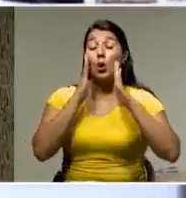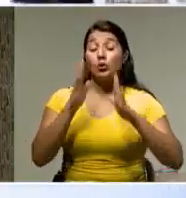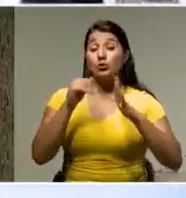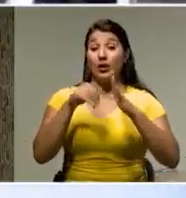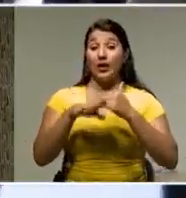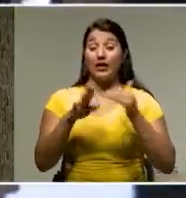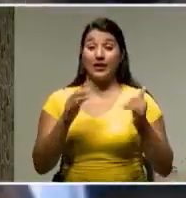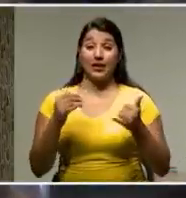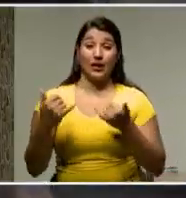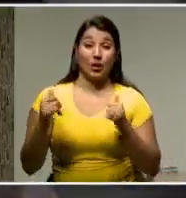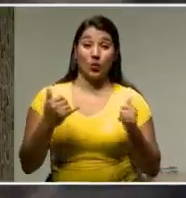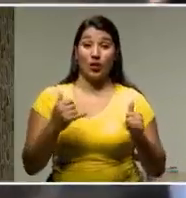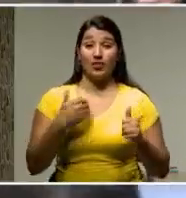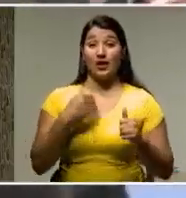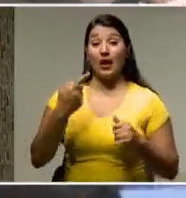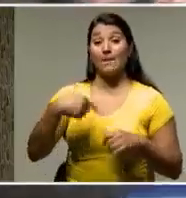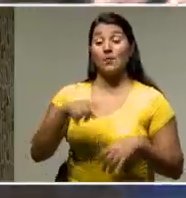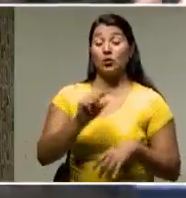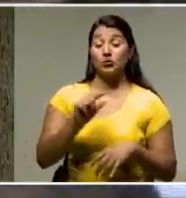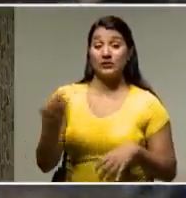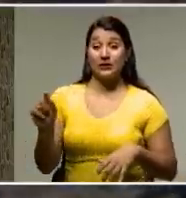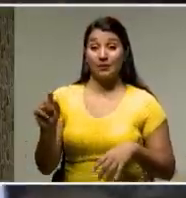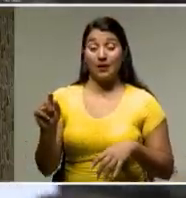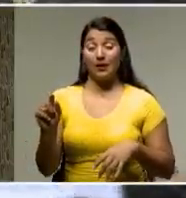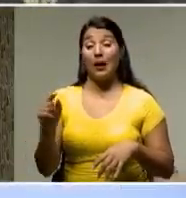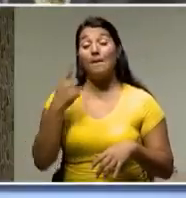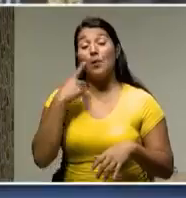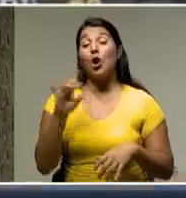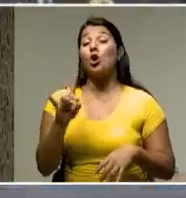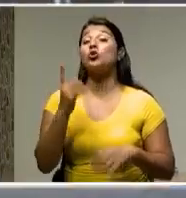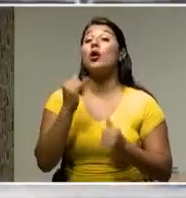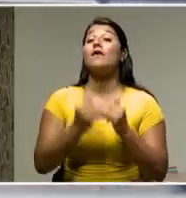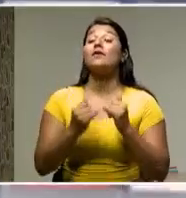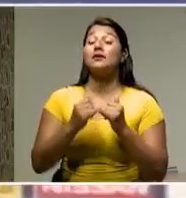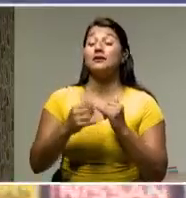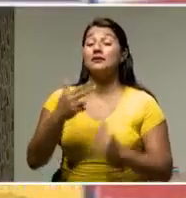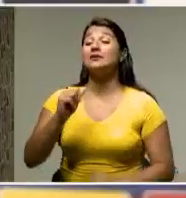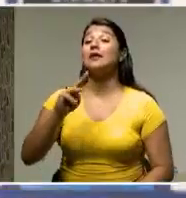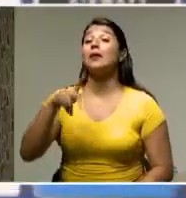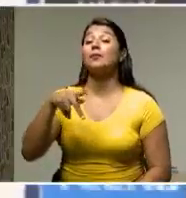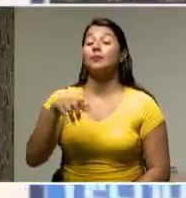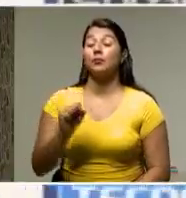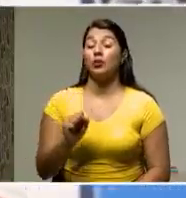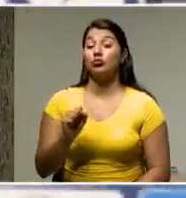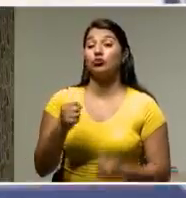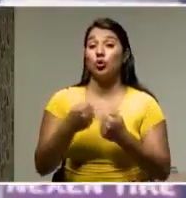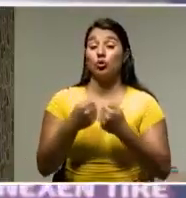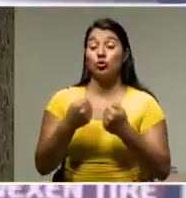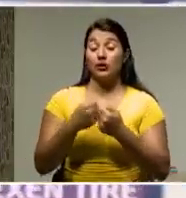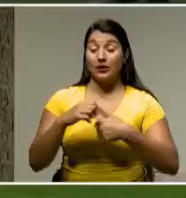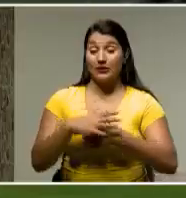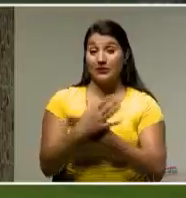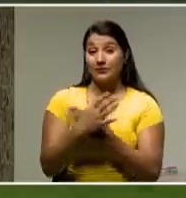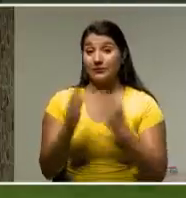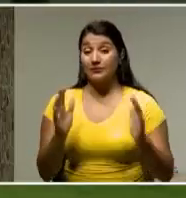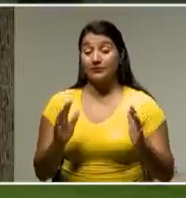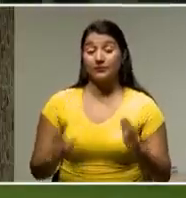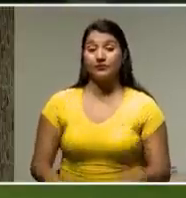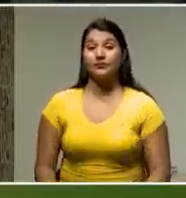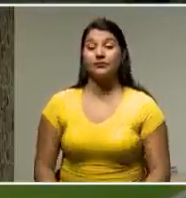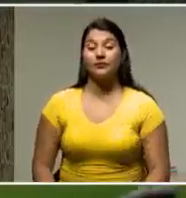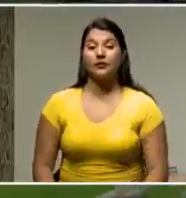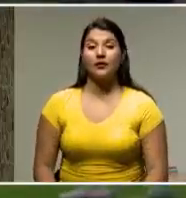llamativo encuentro que tendrá la próxima semana por los octavos de final de la Champions League ante el Real Madrid.